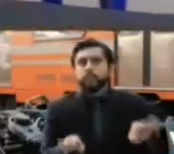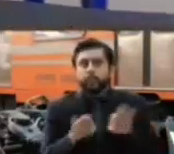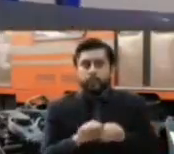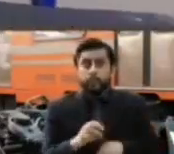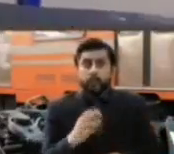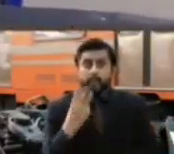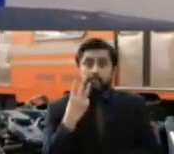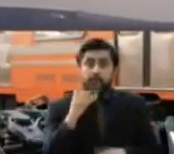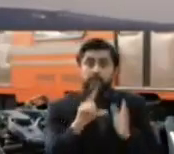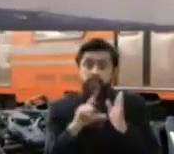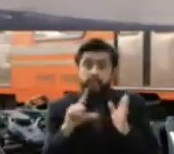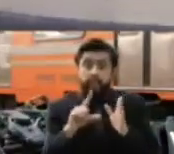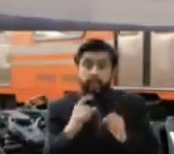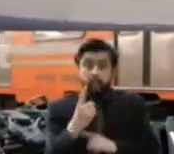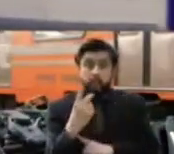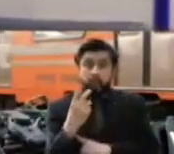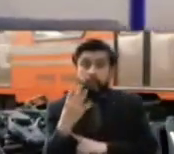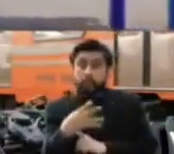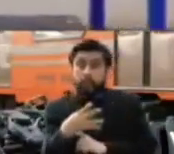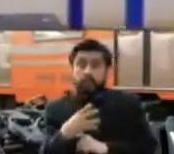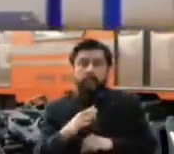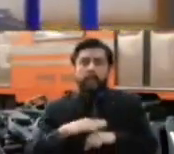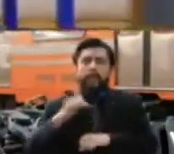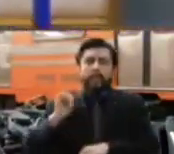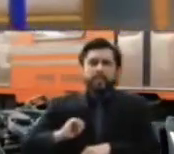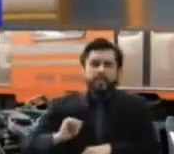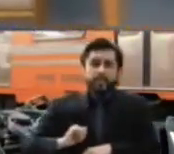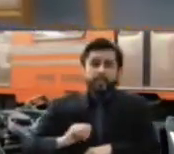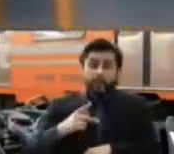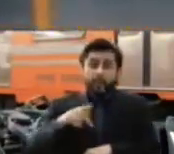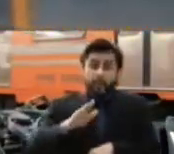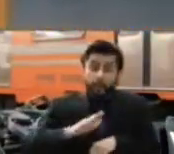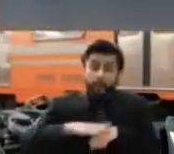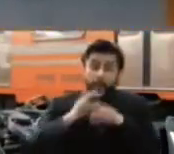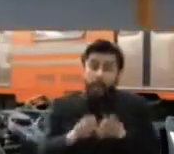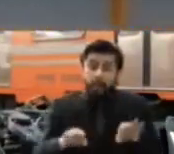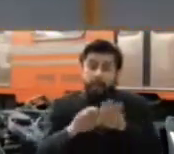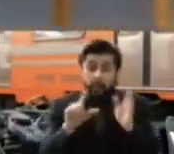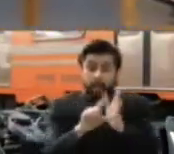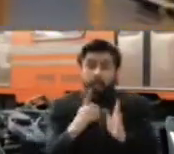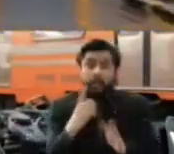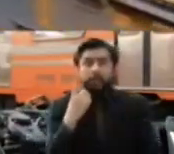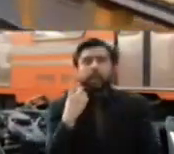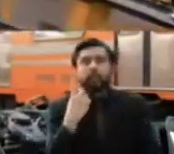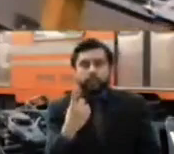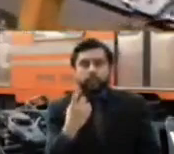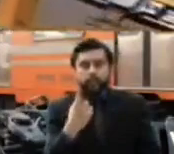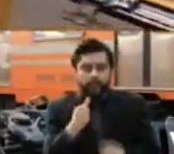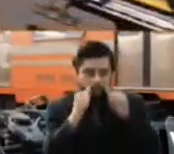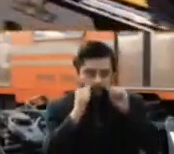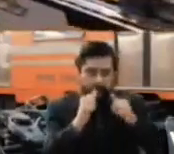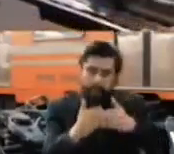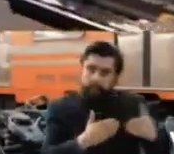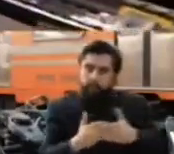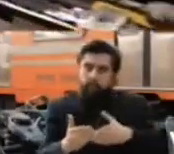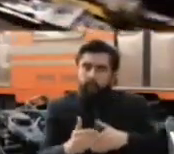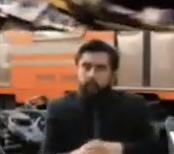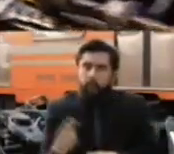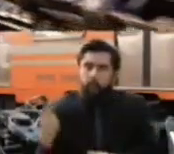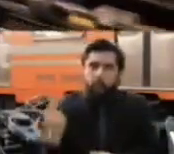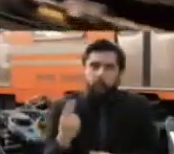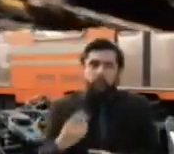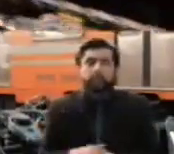principalmente las tres líneas más antiguas y particularmente la línea 1, que es pues la primera línea del metro. Tuvimos